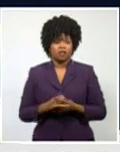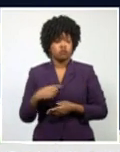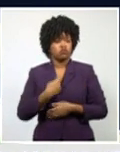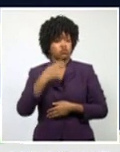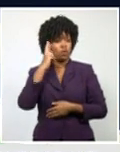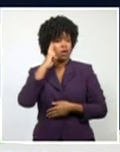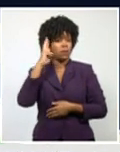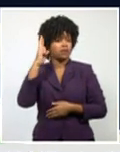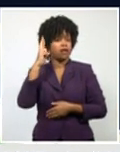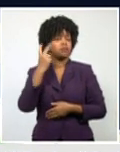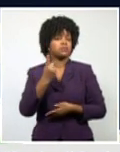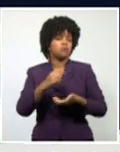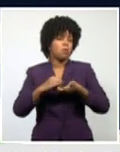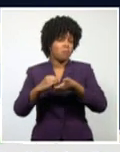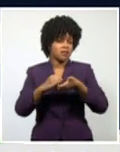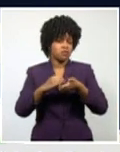dijo un compañero médico